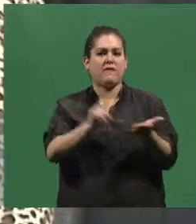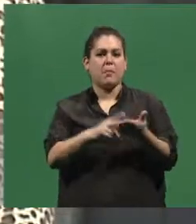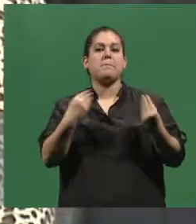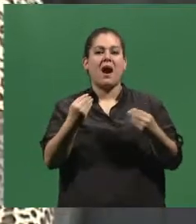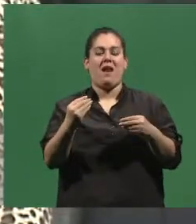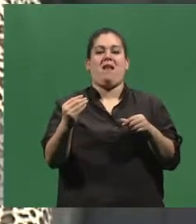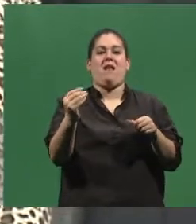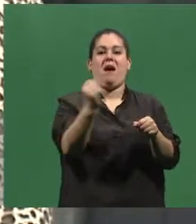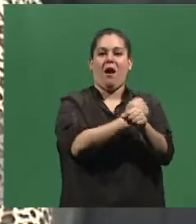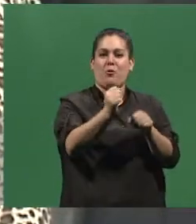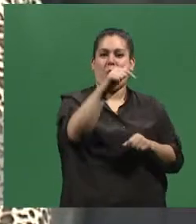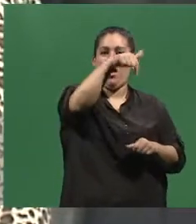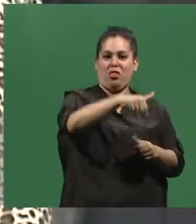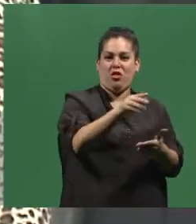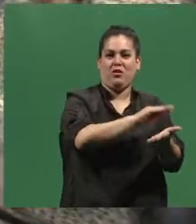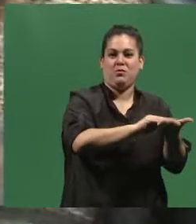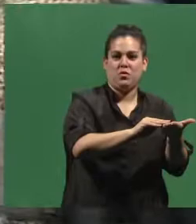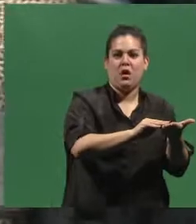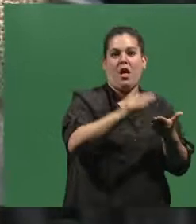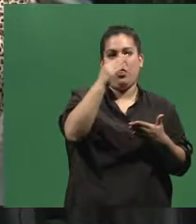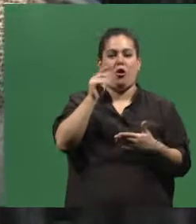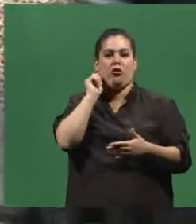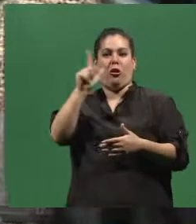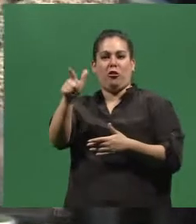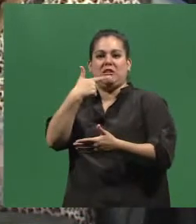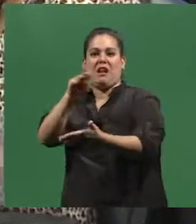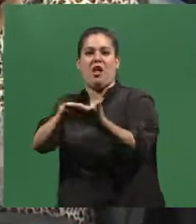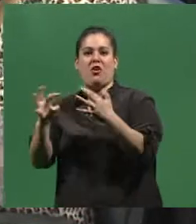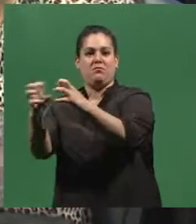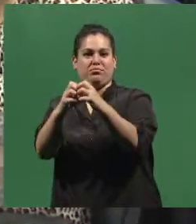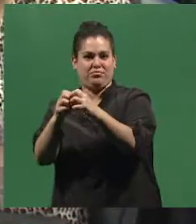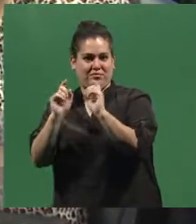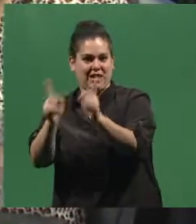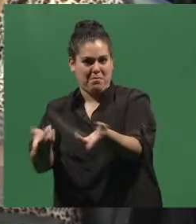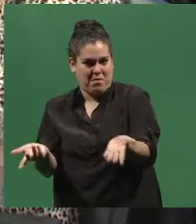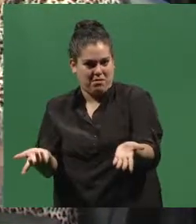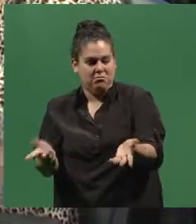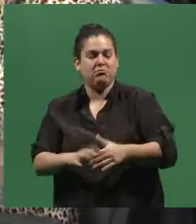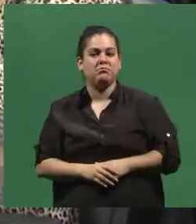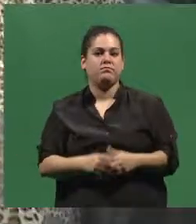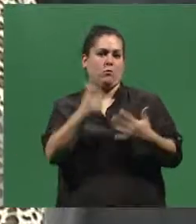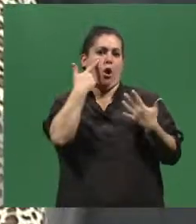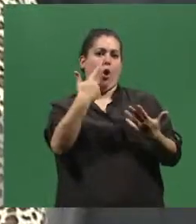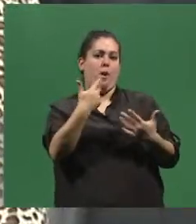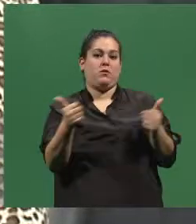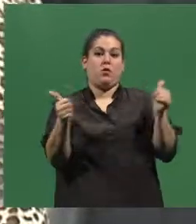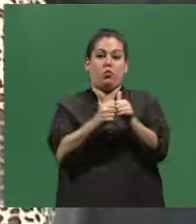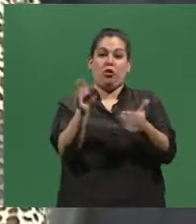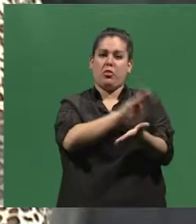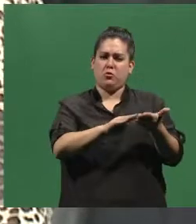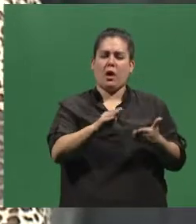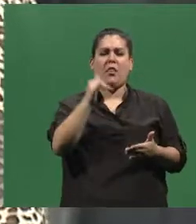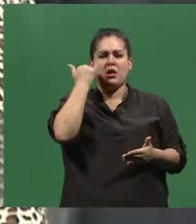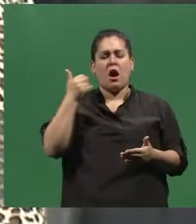sanción, claro, volver a tratarse y que, bueno, llegue al Senado y también se trate. Llegue al Senado. Obviamente con la diputada Linares